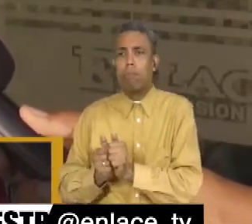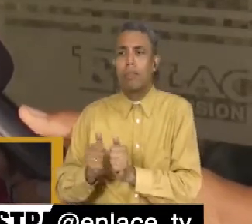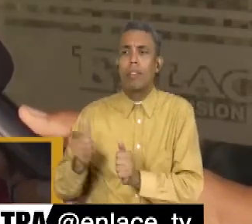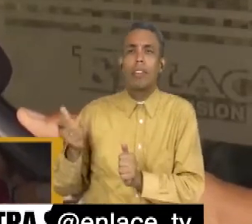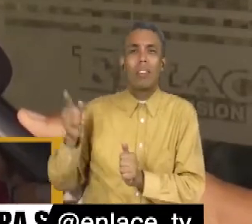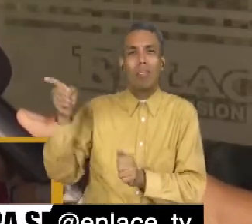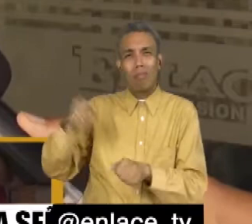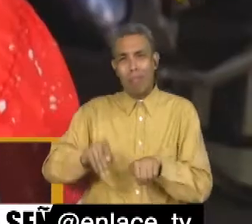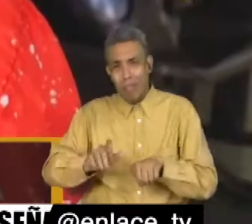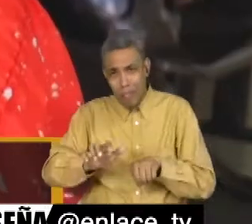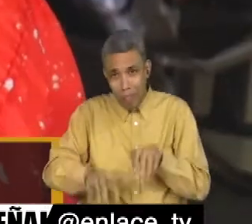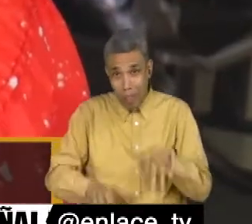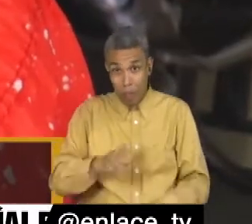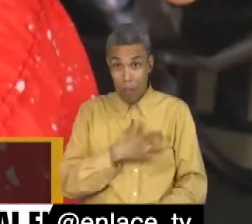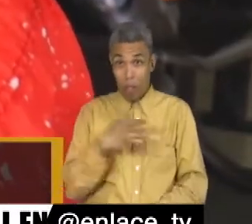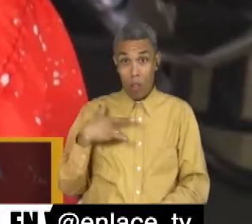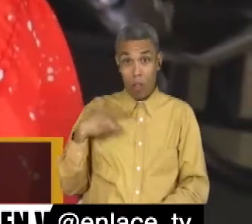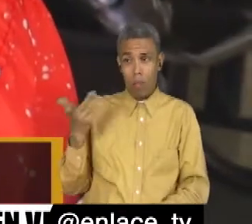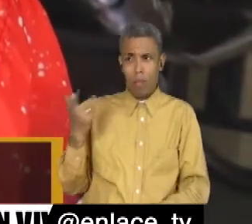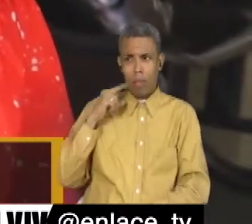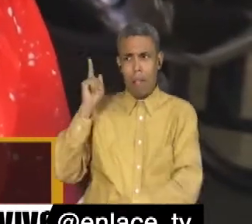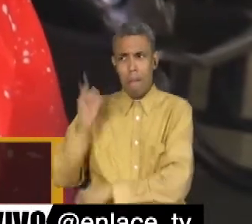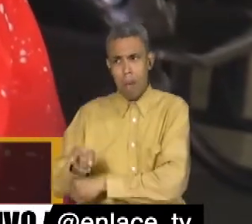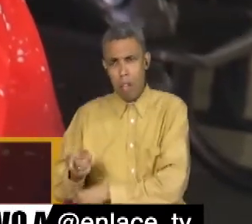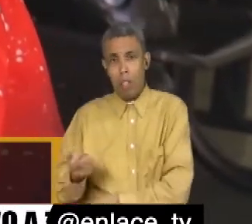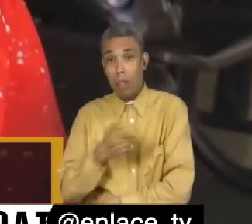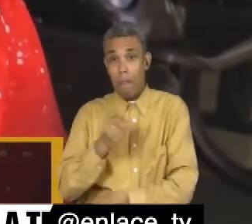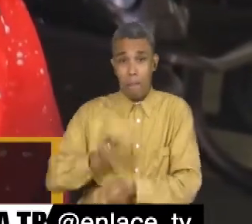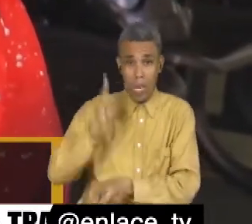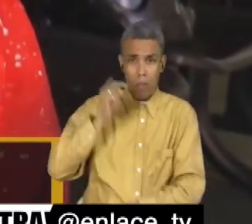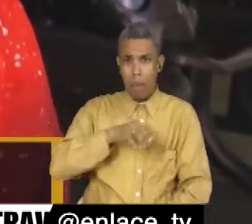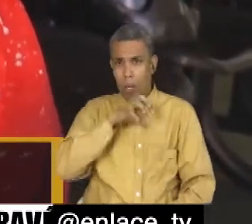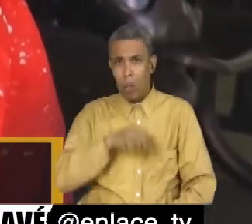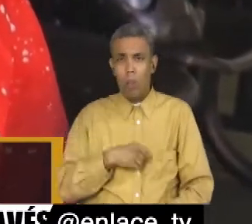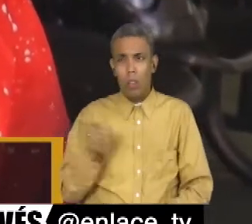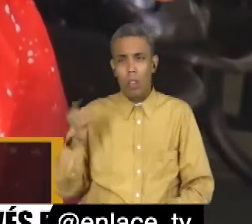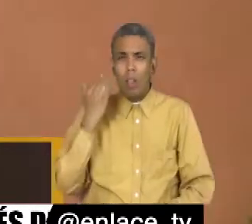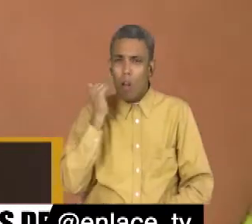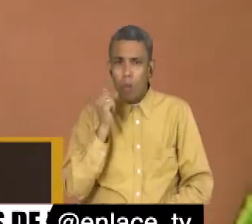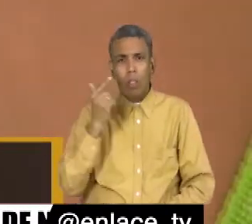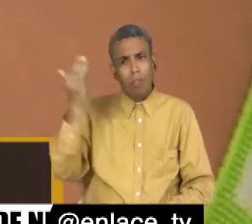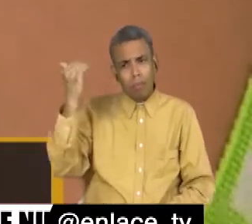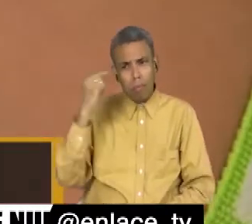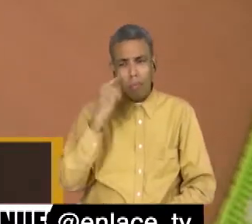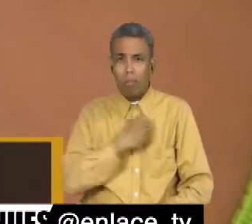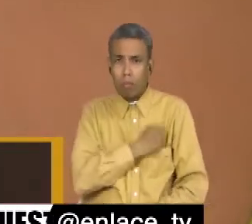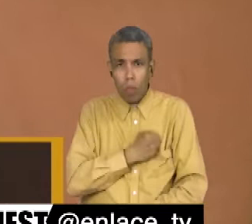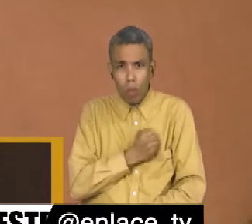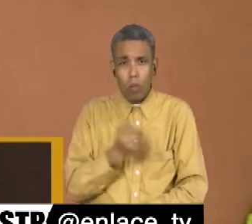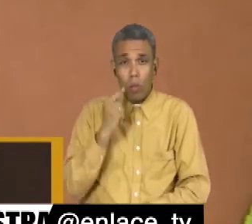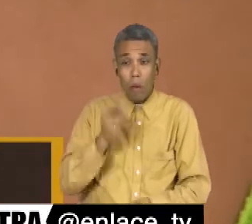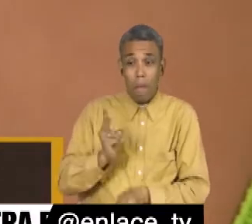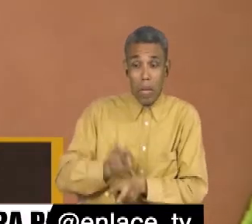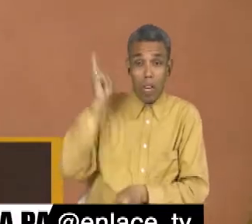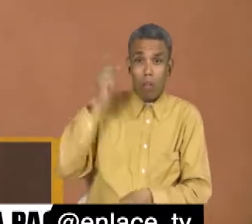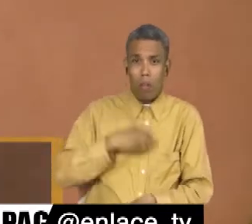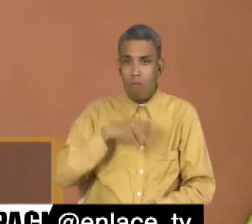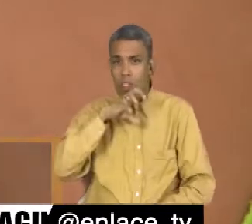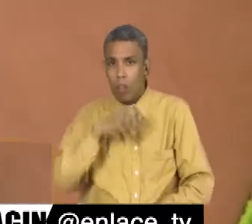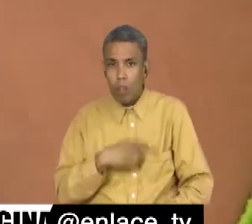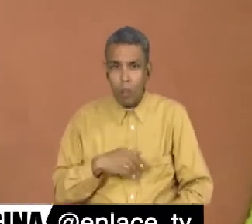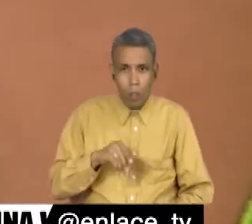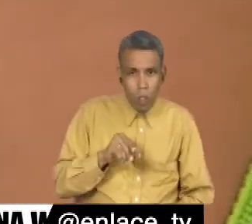porque eso es un peligro. Pide la servidora pública la intervención de las autoridades por el peligro en que, según ella, se ha convertido este perro en el